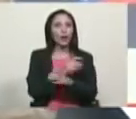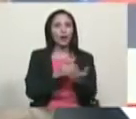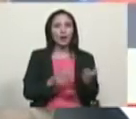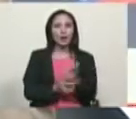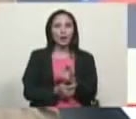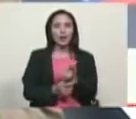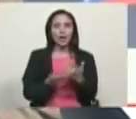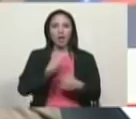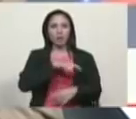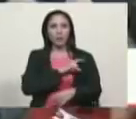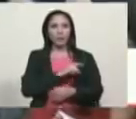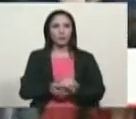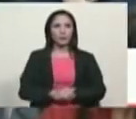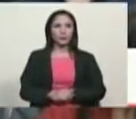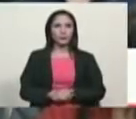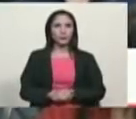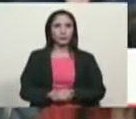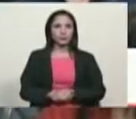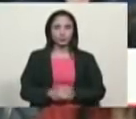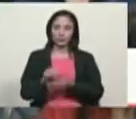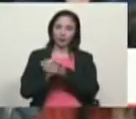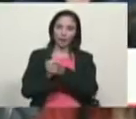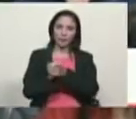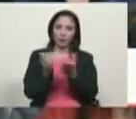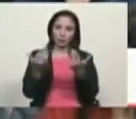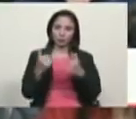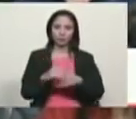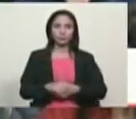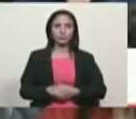Antena 3. Mi amigo.